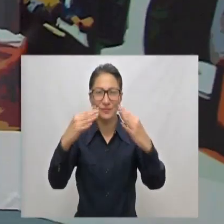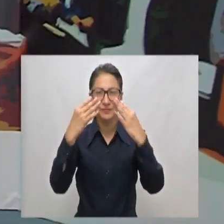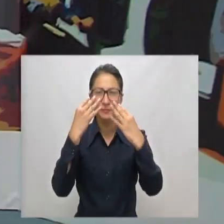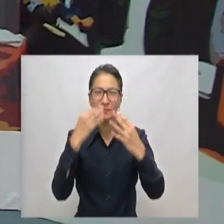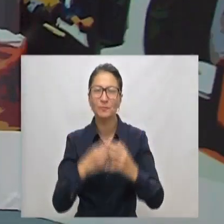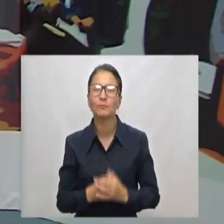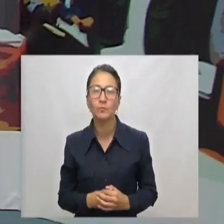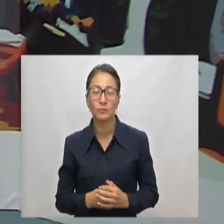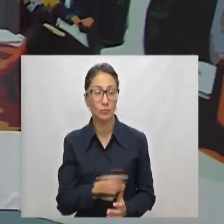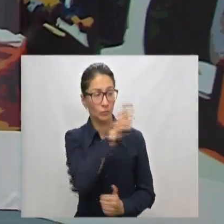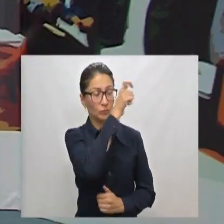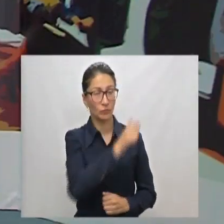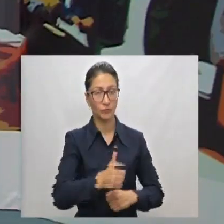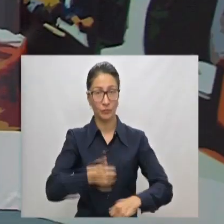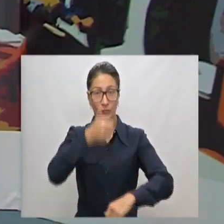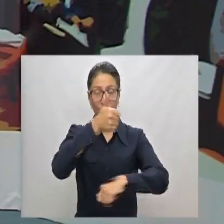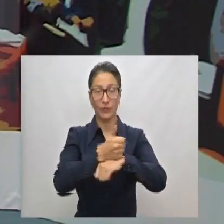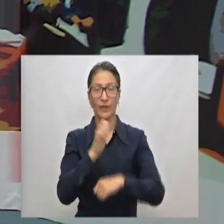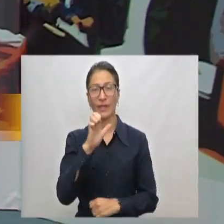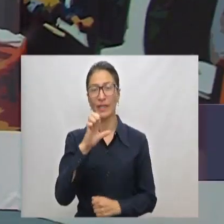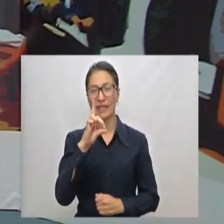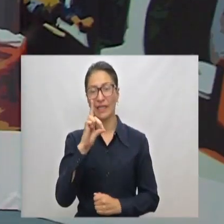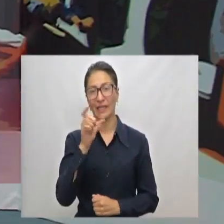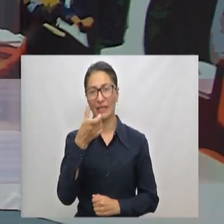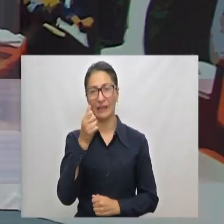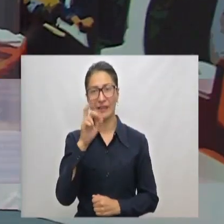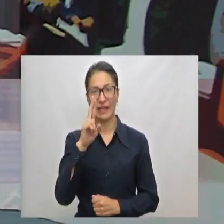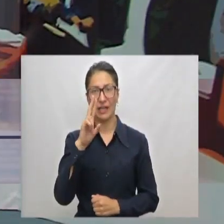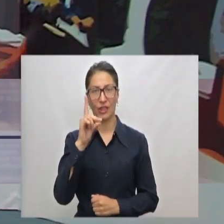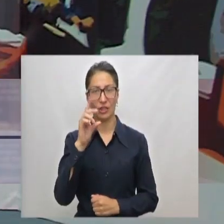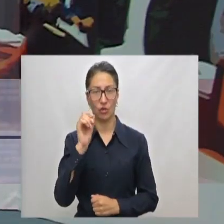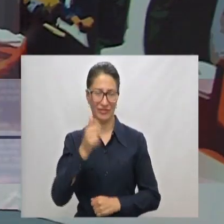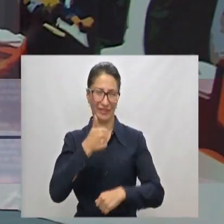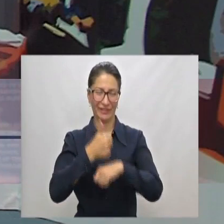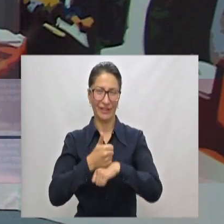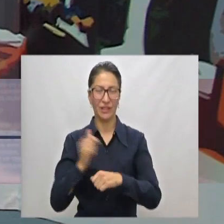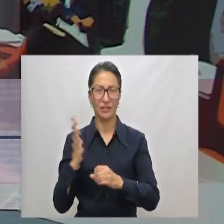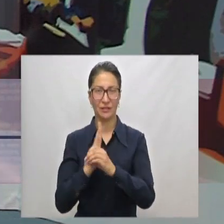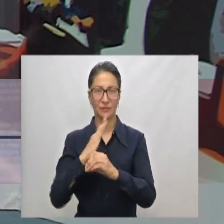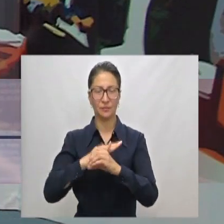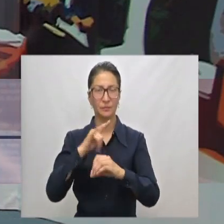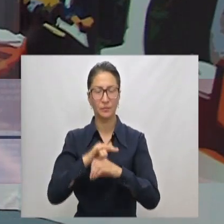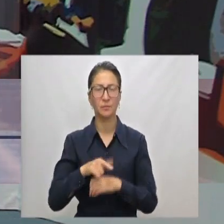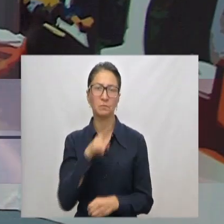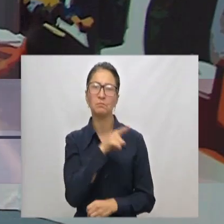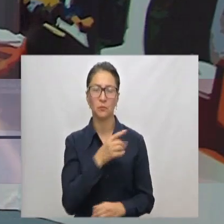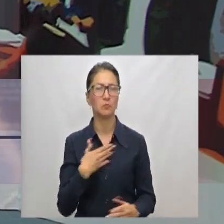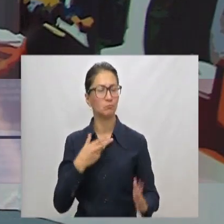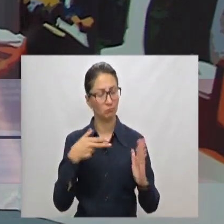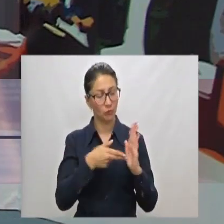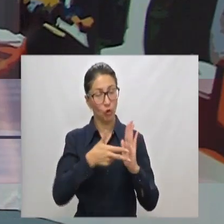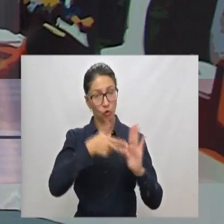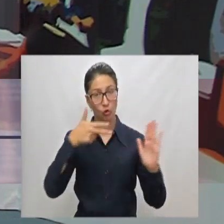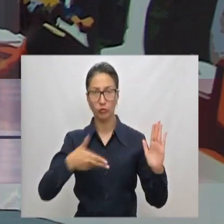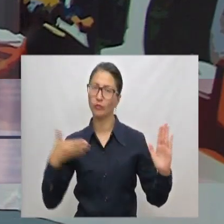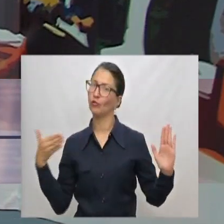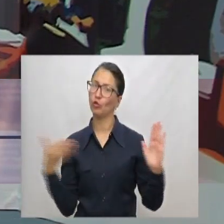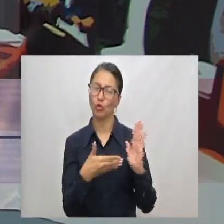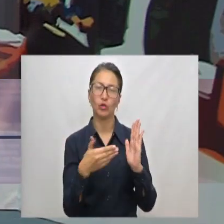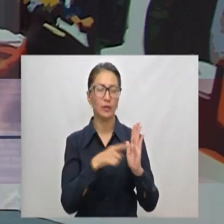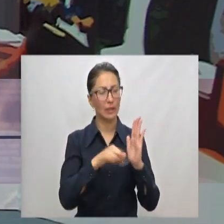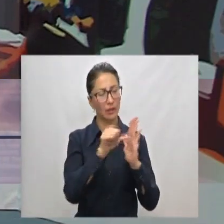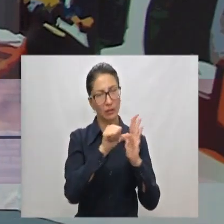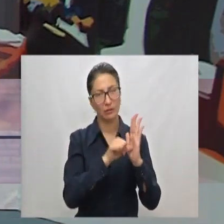Gracias por seguir con nosotros. El Contralor General Edgardo Maya Villazón está dispuesto a demandar la inconstitucionalidad del